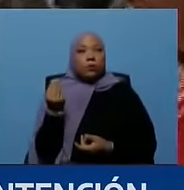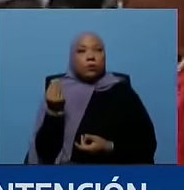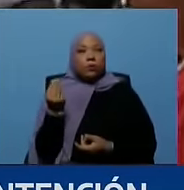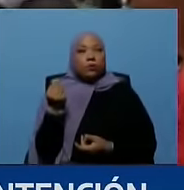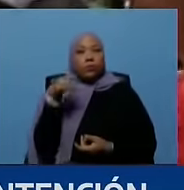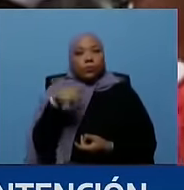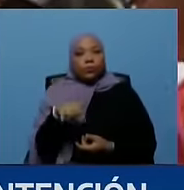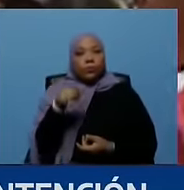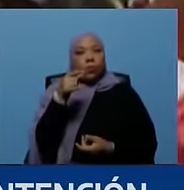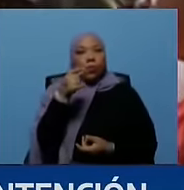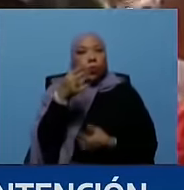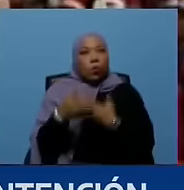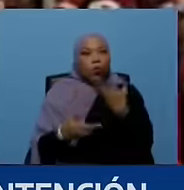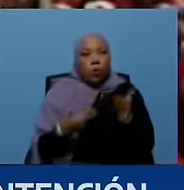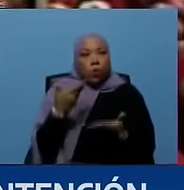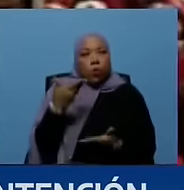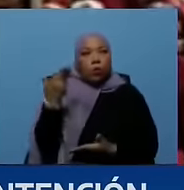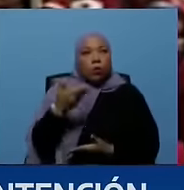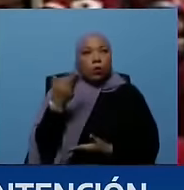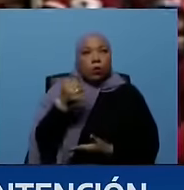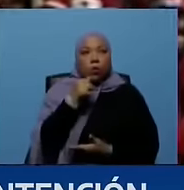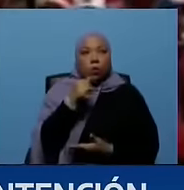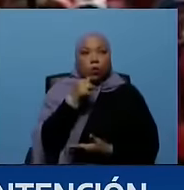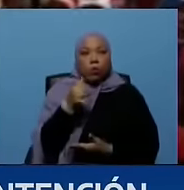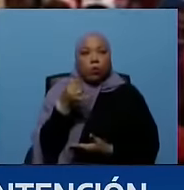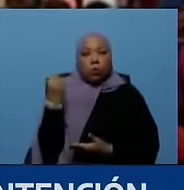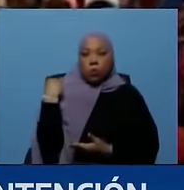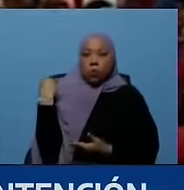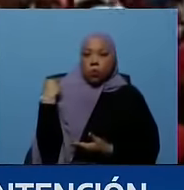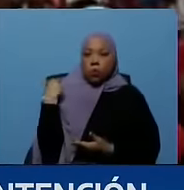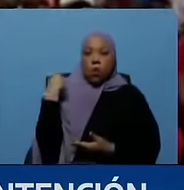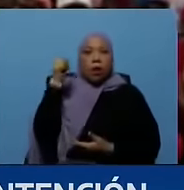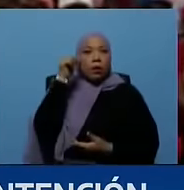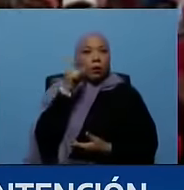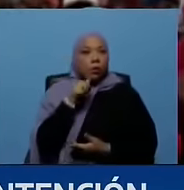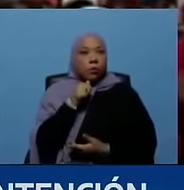Por acá dijo algo que también me dijeron el sábado.